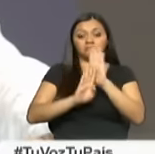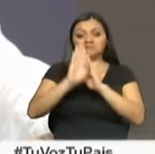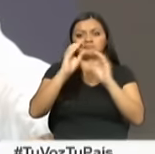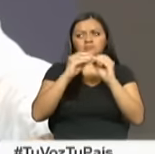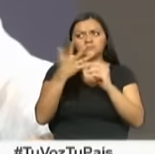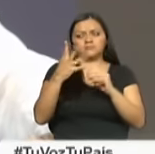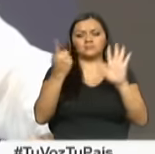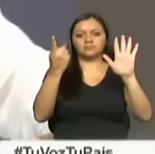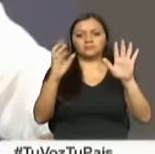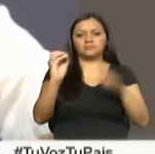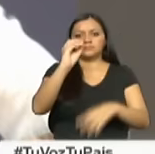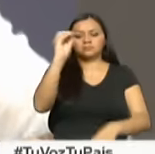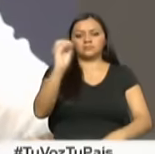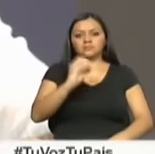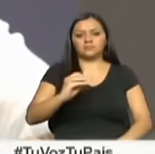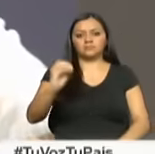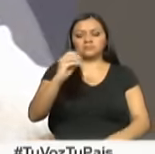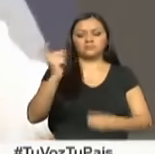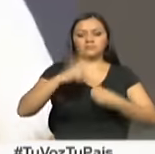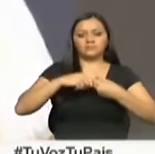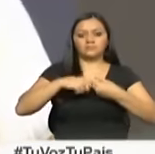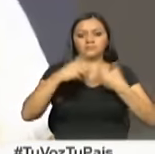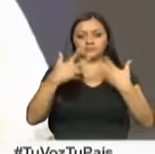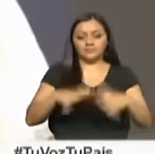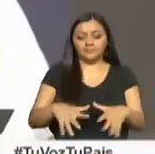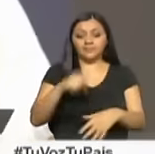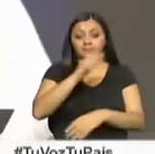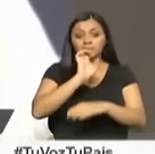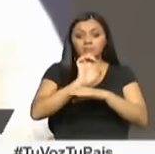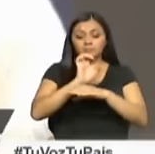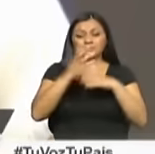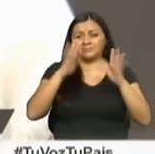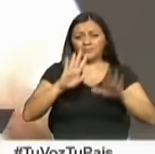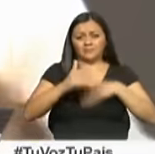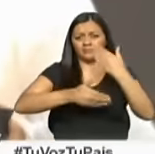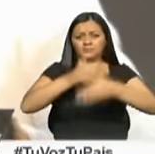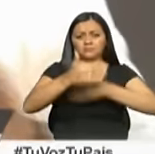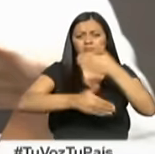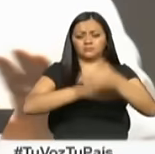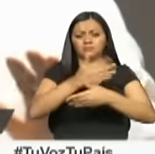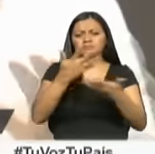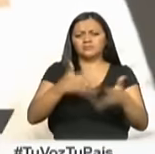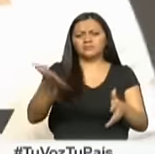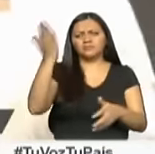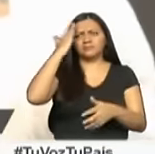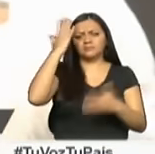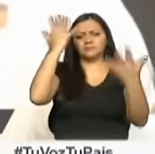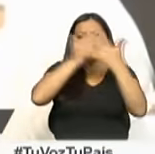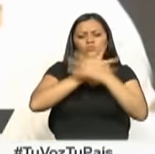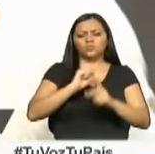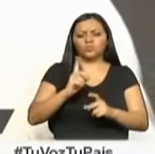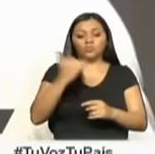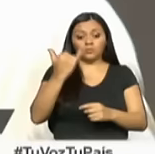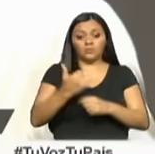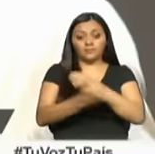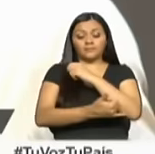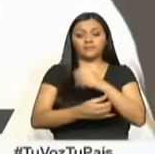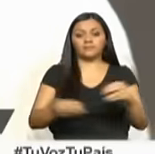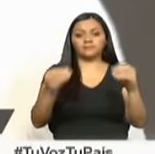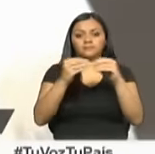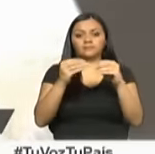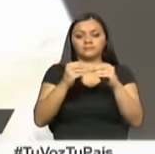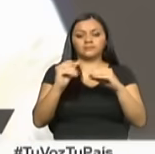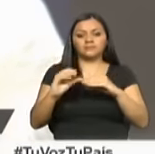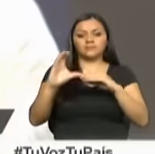casi 60% del número de matriculados. El Ecuador ya está generando conocimiento, tampoco nos podemos engañar. Somos el país con la tasa de